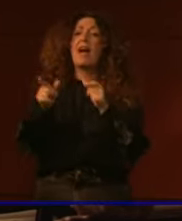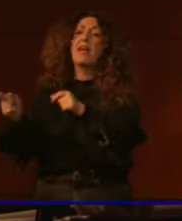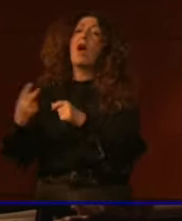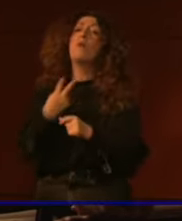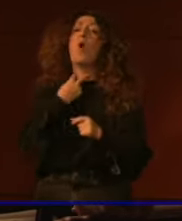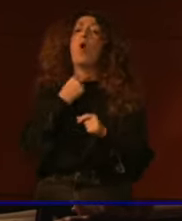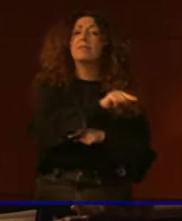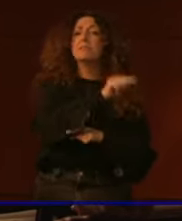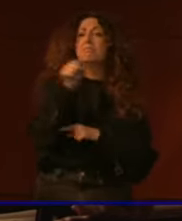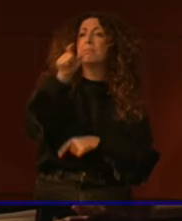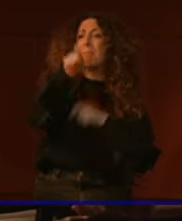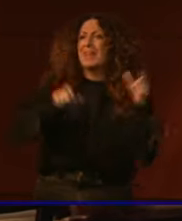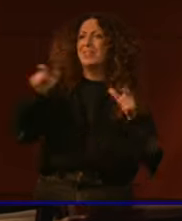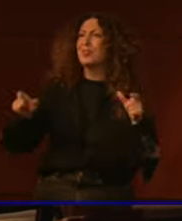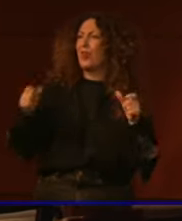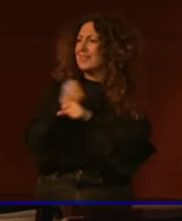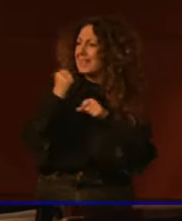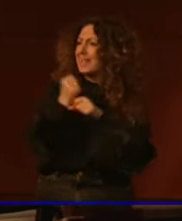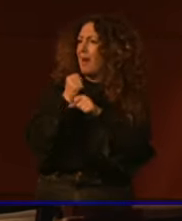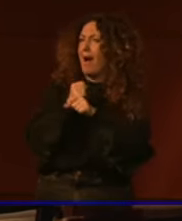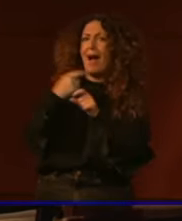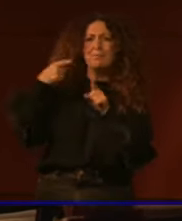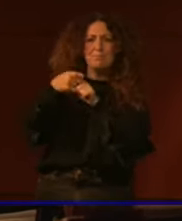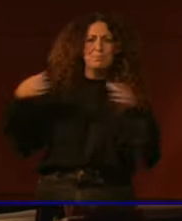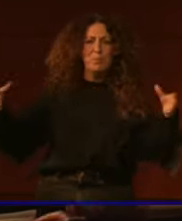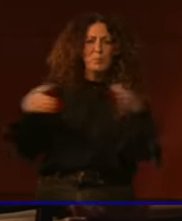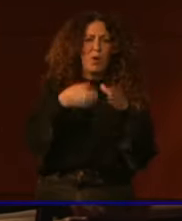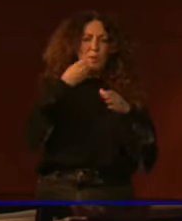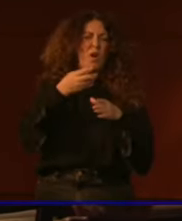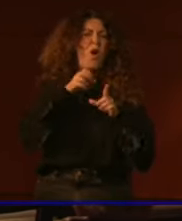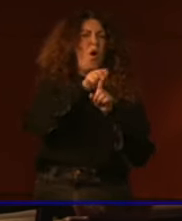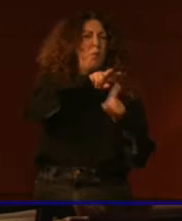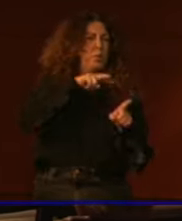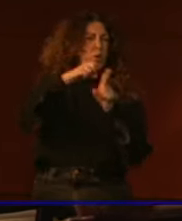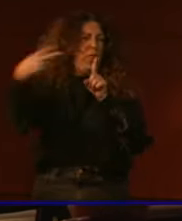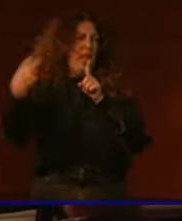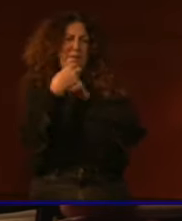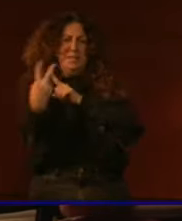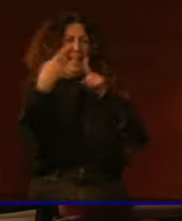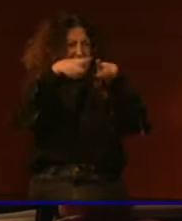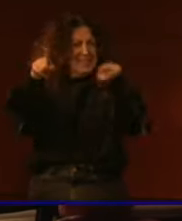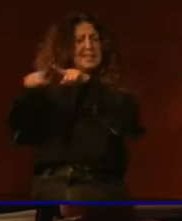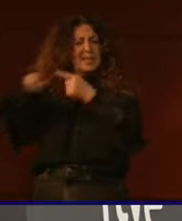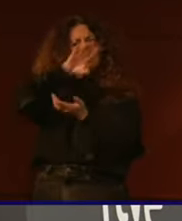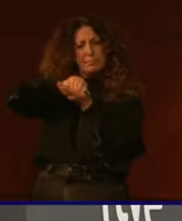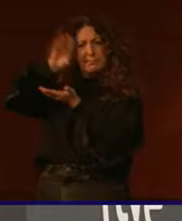día trabajan por el bien común, desde ópticas múltiples y diferentes?